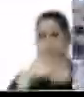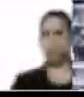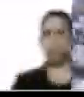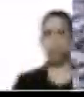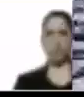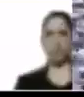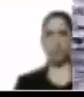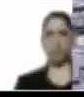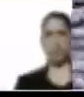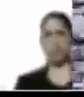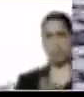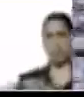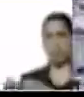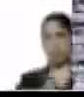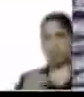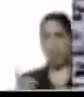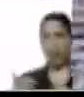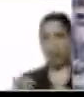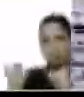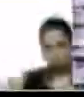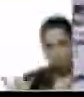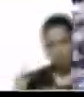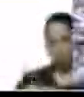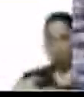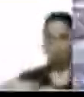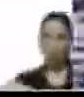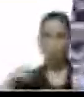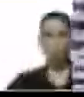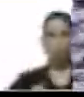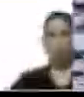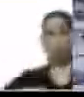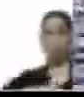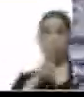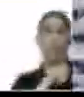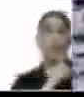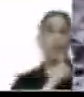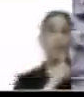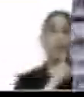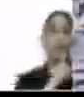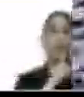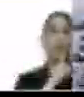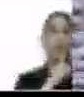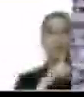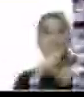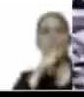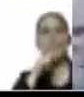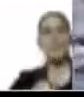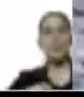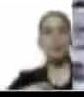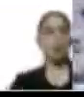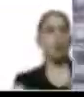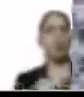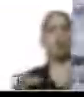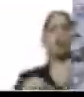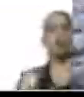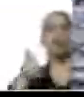para nadie. Bueno, pues, ese es el socialismo del siglo XXI. La respuesta a eso la tendremos